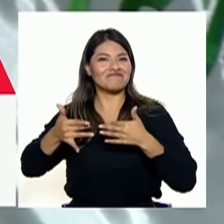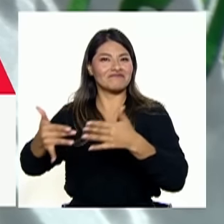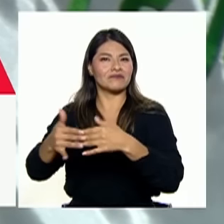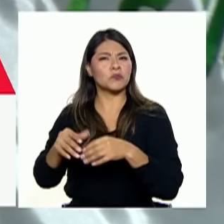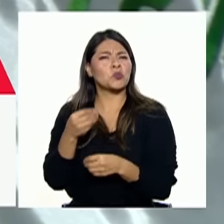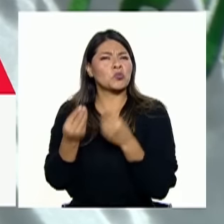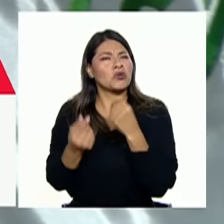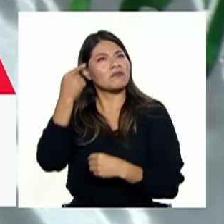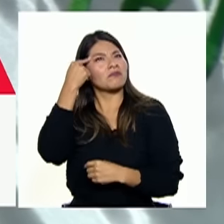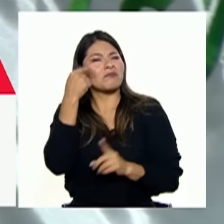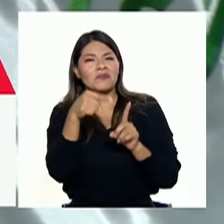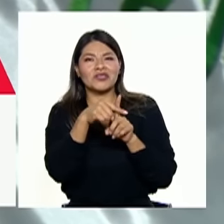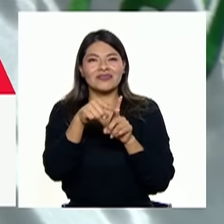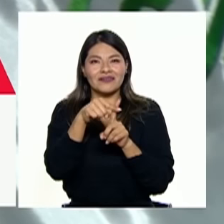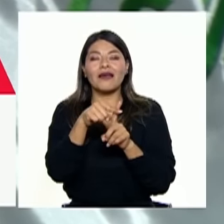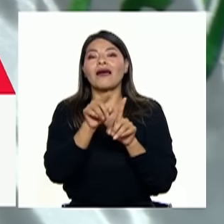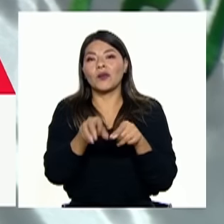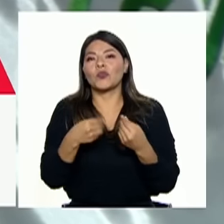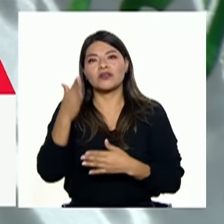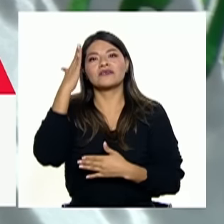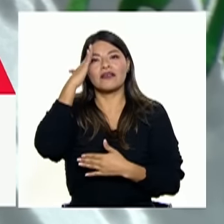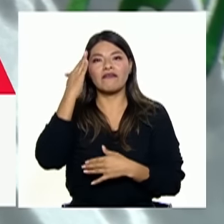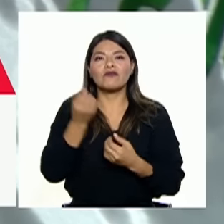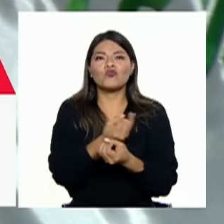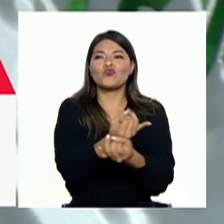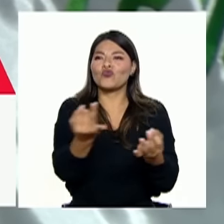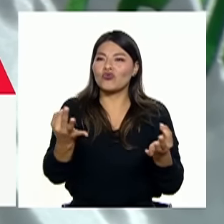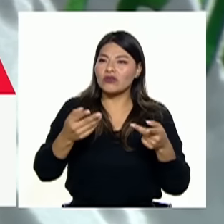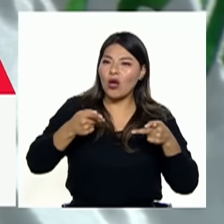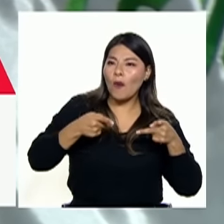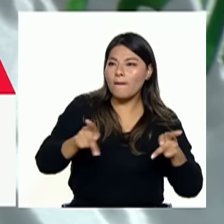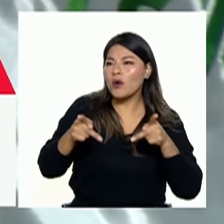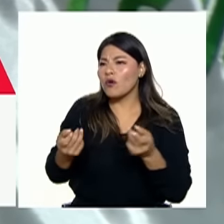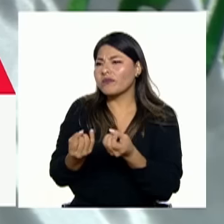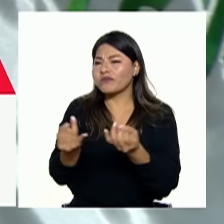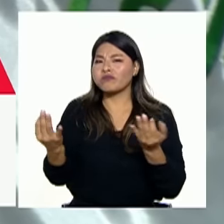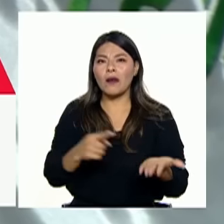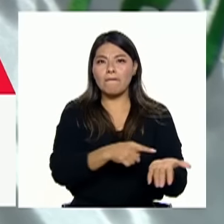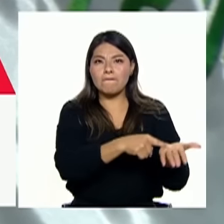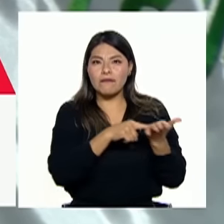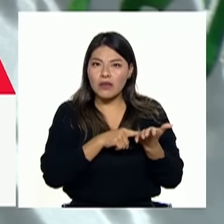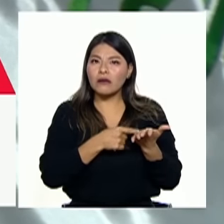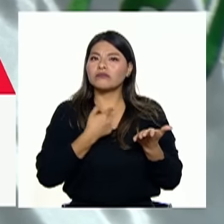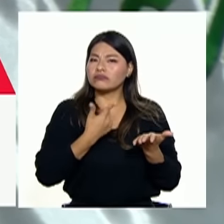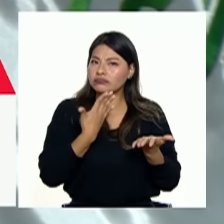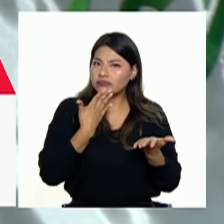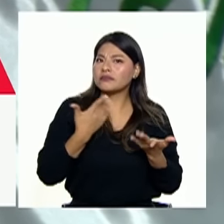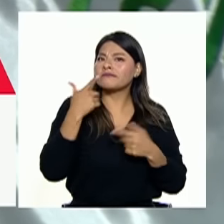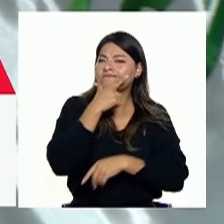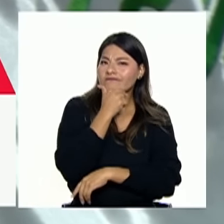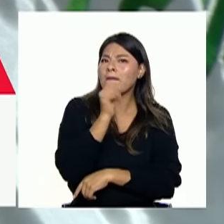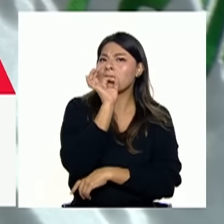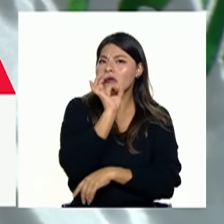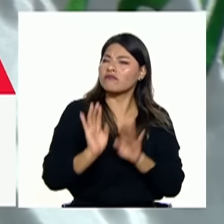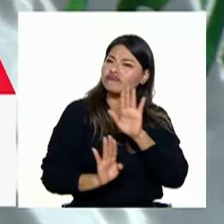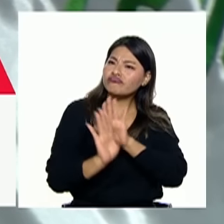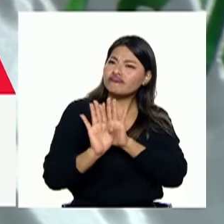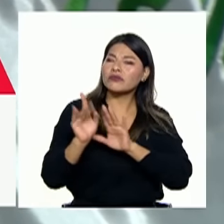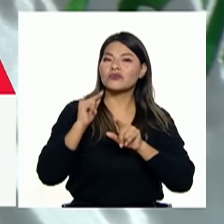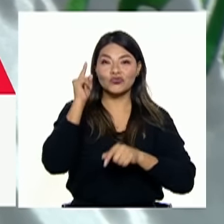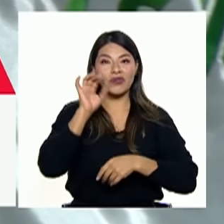así? Porque reconocemos las oportunidades que se nos han presentado. Oportunidades que, si las aprovechamos